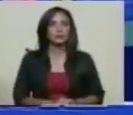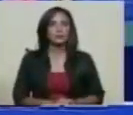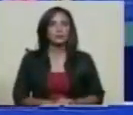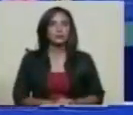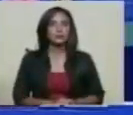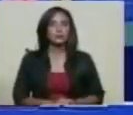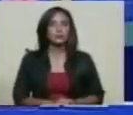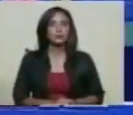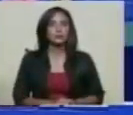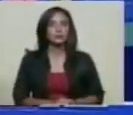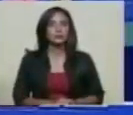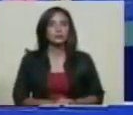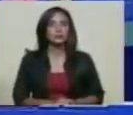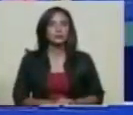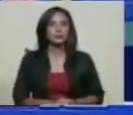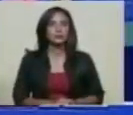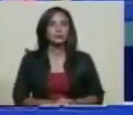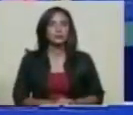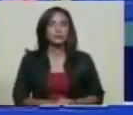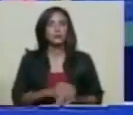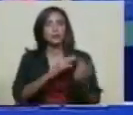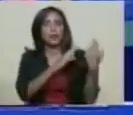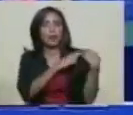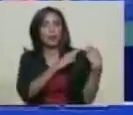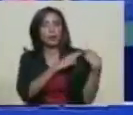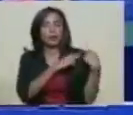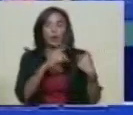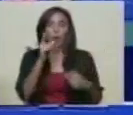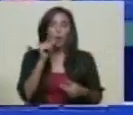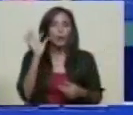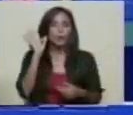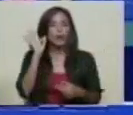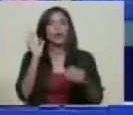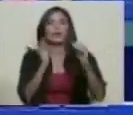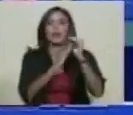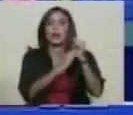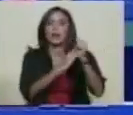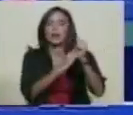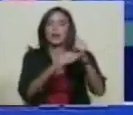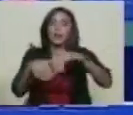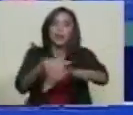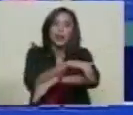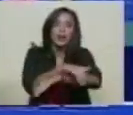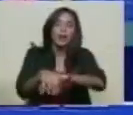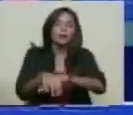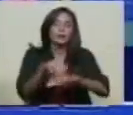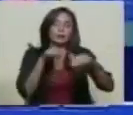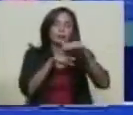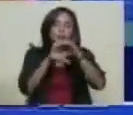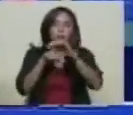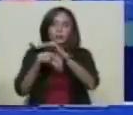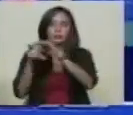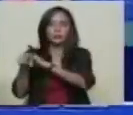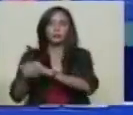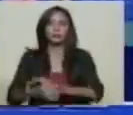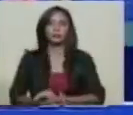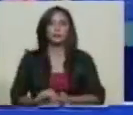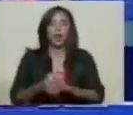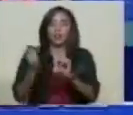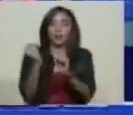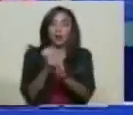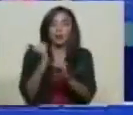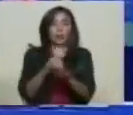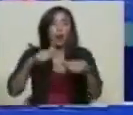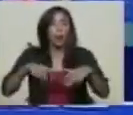jefes, jefas, líderes y lideresas de calle debemos tener. Es el trabajo que arranca